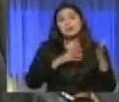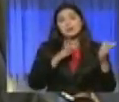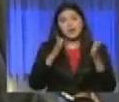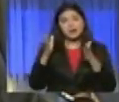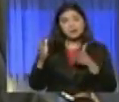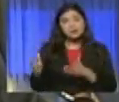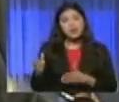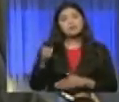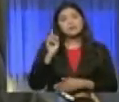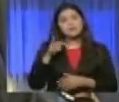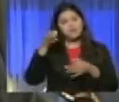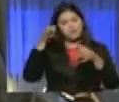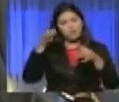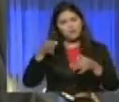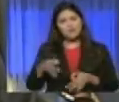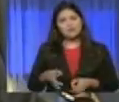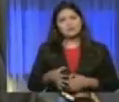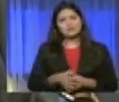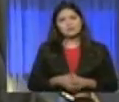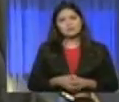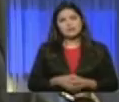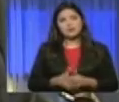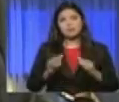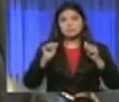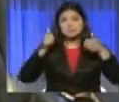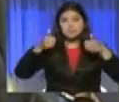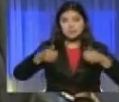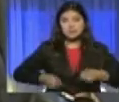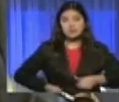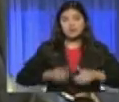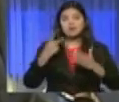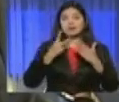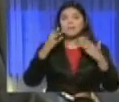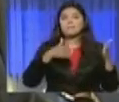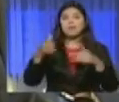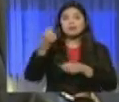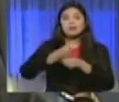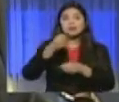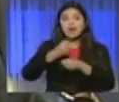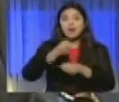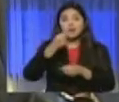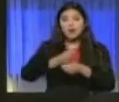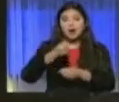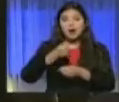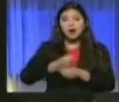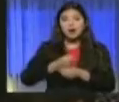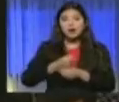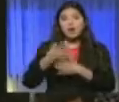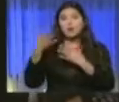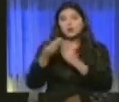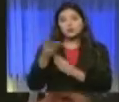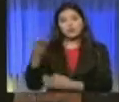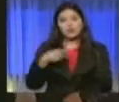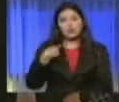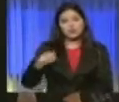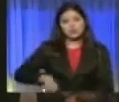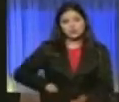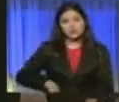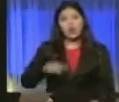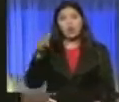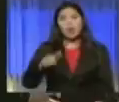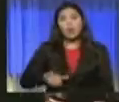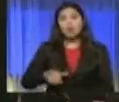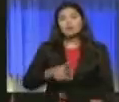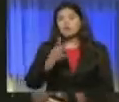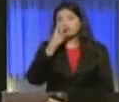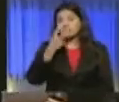donde formalmente se va a dar inicio esta jornada de trabajo con los tanques pensantes en China. Hoy se desarrolló una